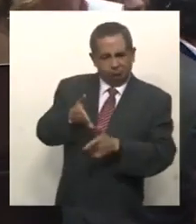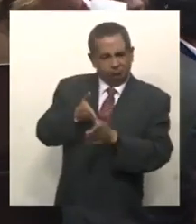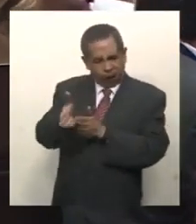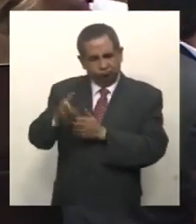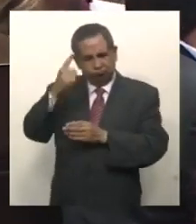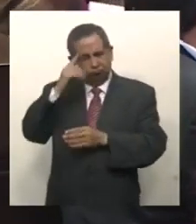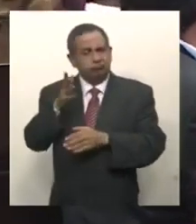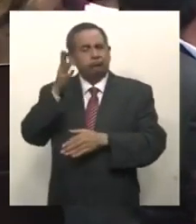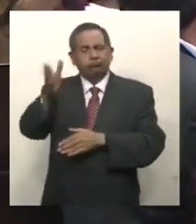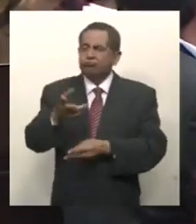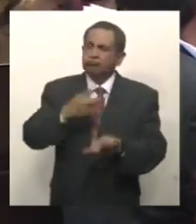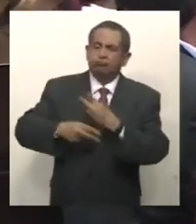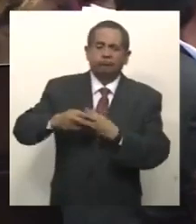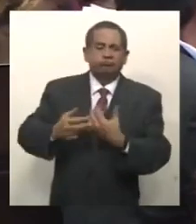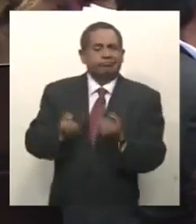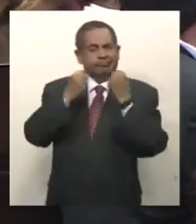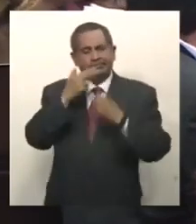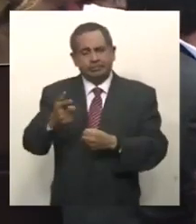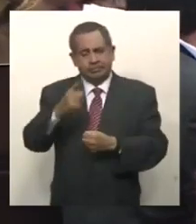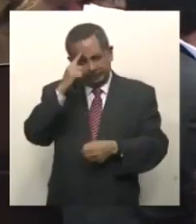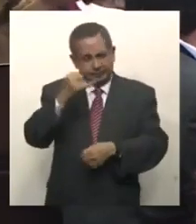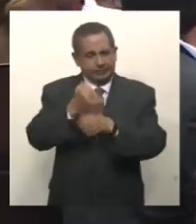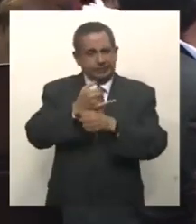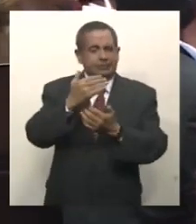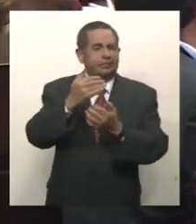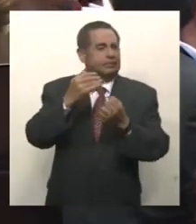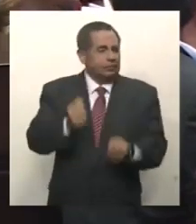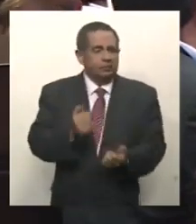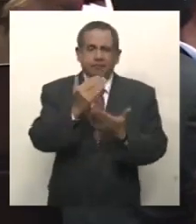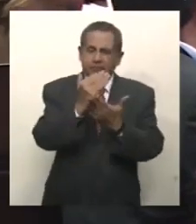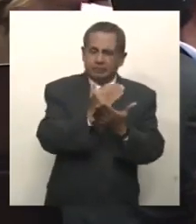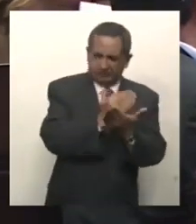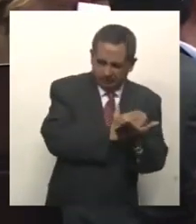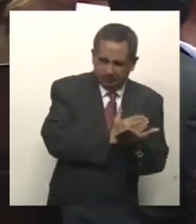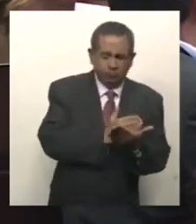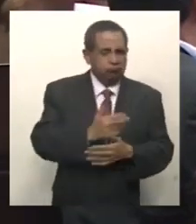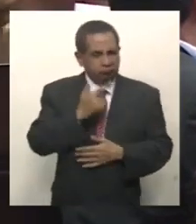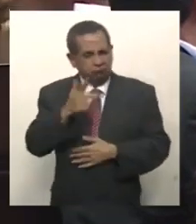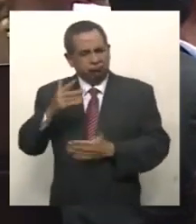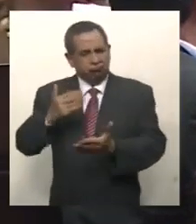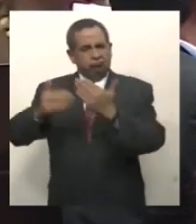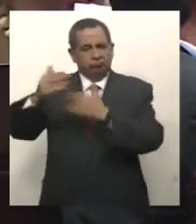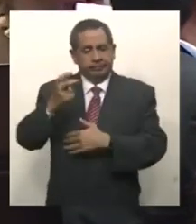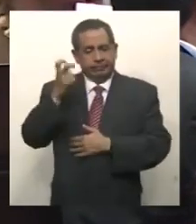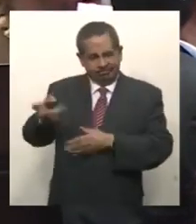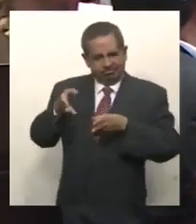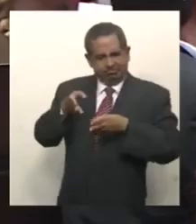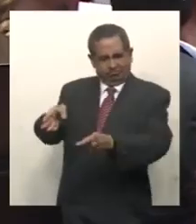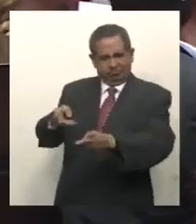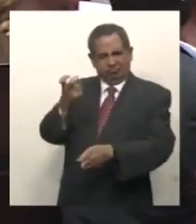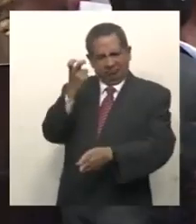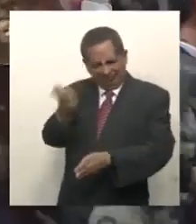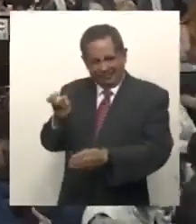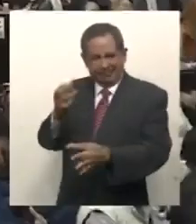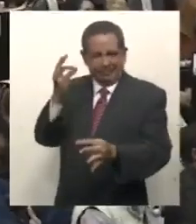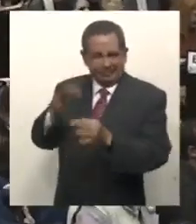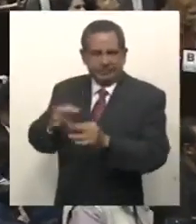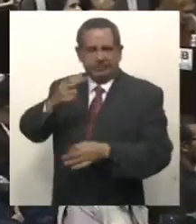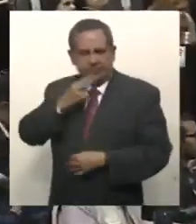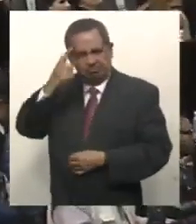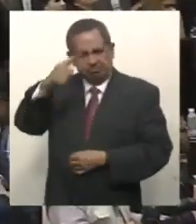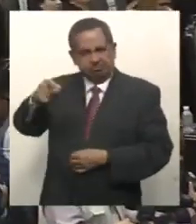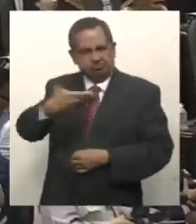poder atenuar la inseguridad, el crimen y la violencia. Creemos que es el camino correcto que el